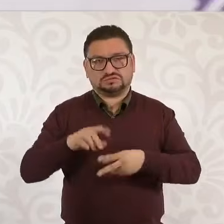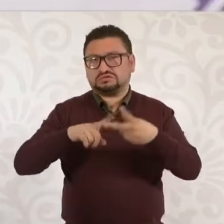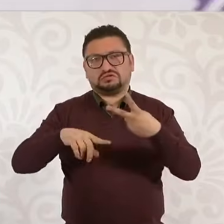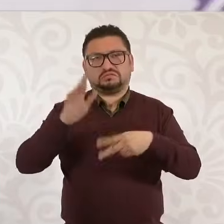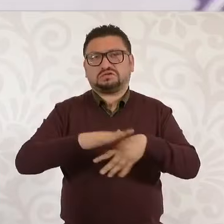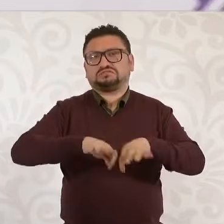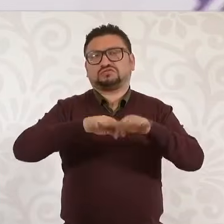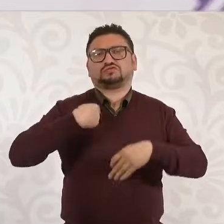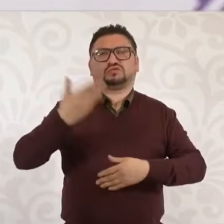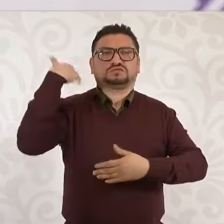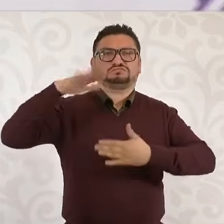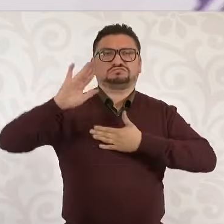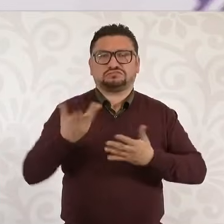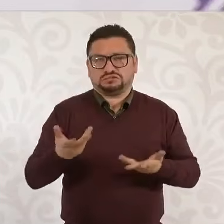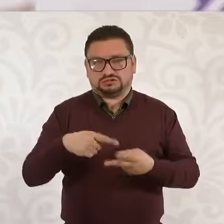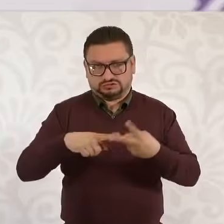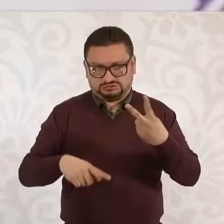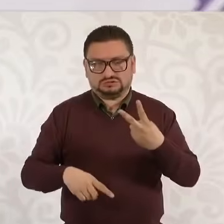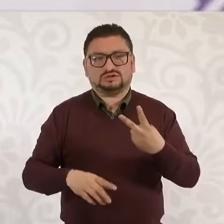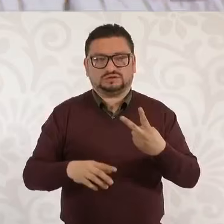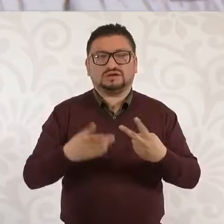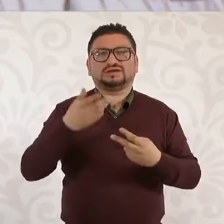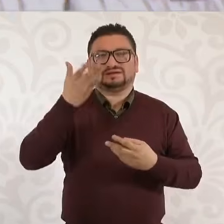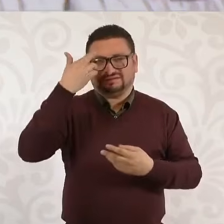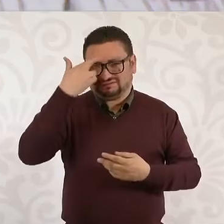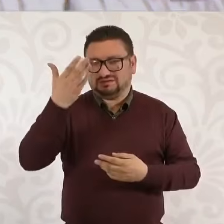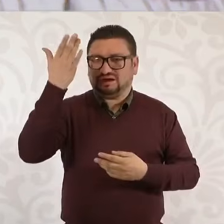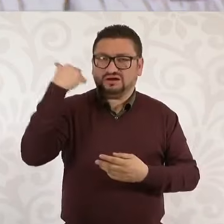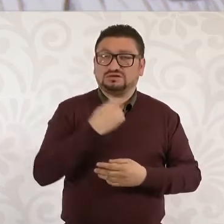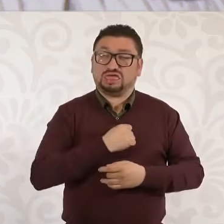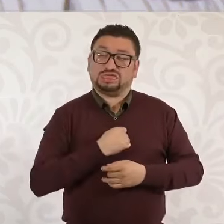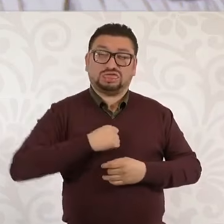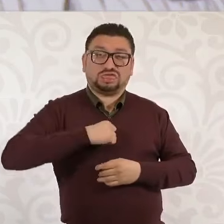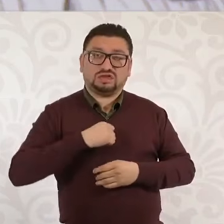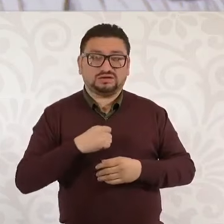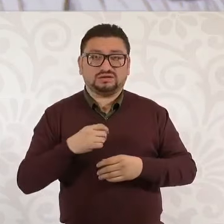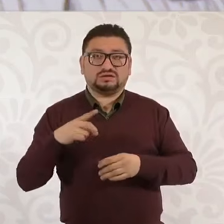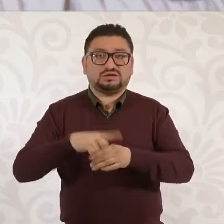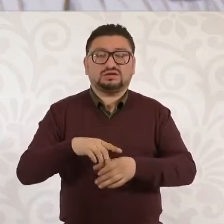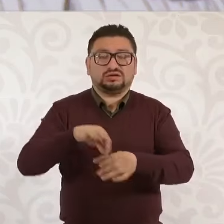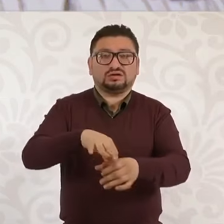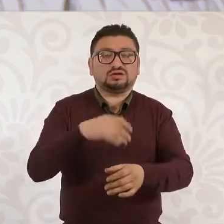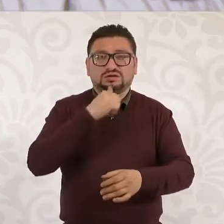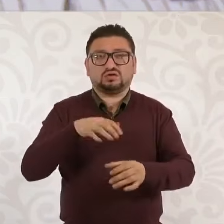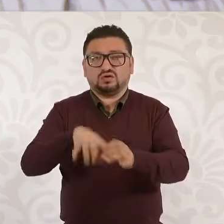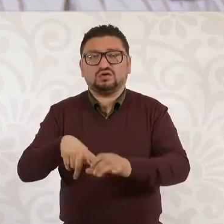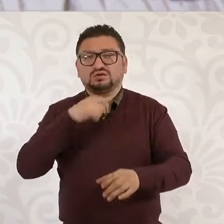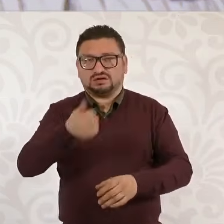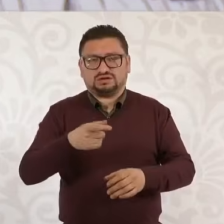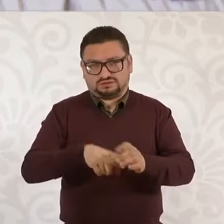yo prometí. Ya había prometido el nepotismo, que no hubiera nepotismo, y que no